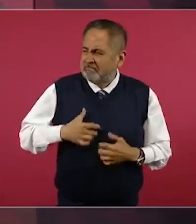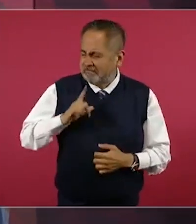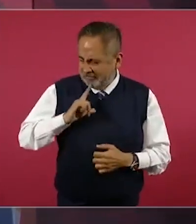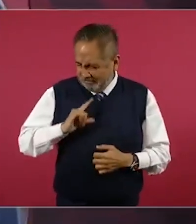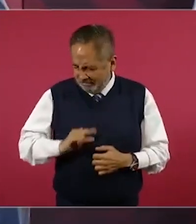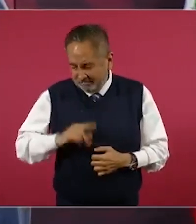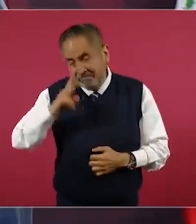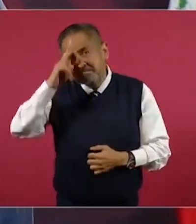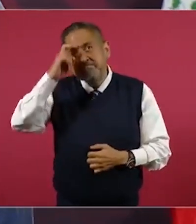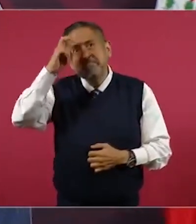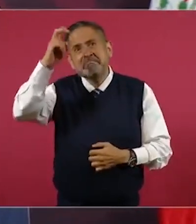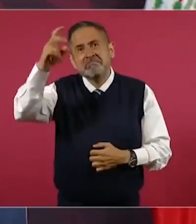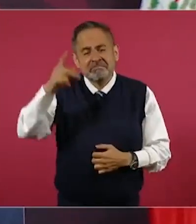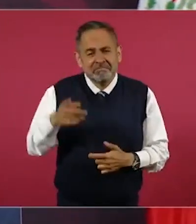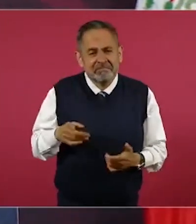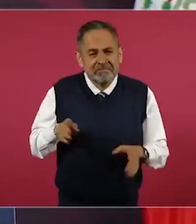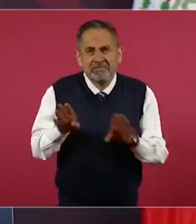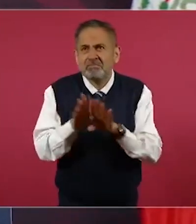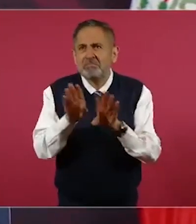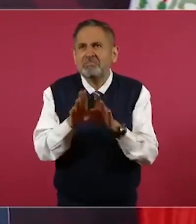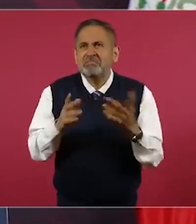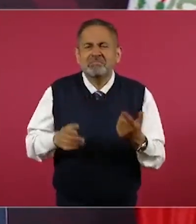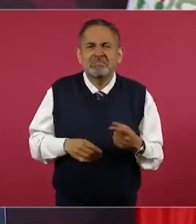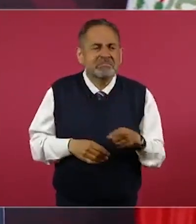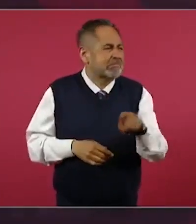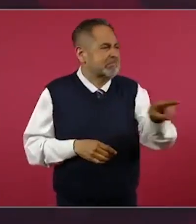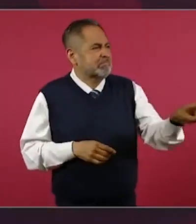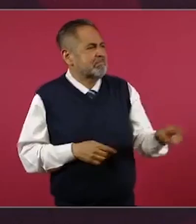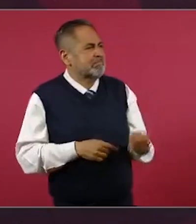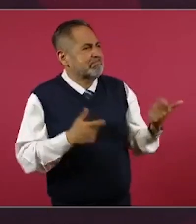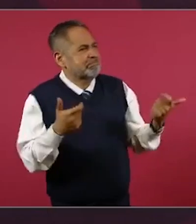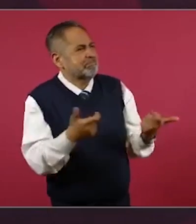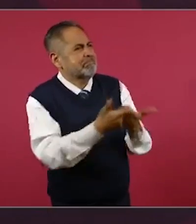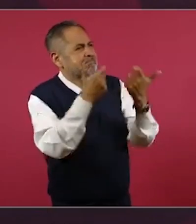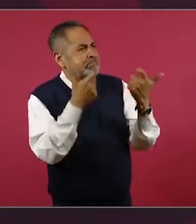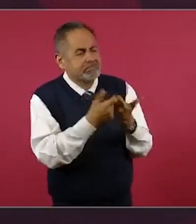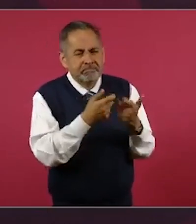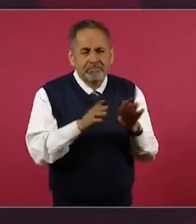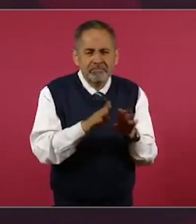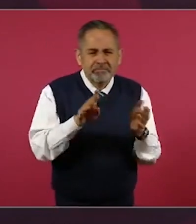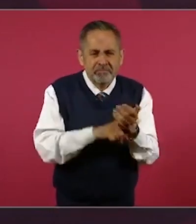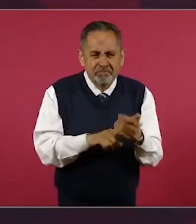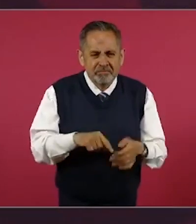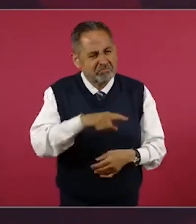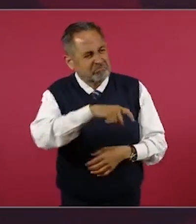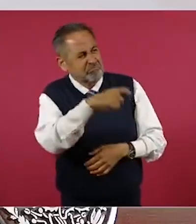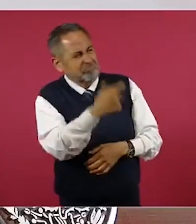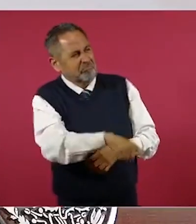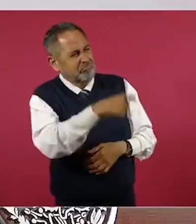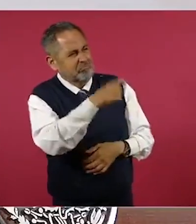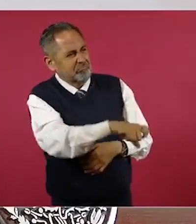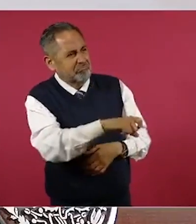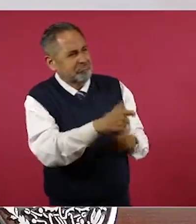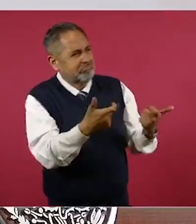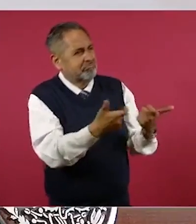imaginar cómo iban a brindar en las colonias no de los potentados